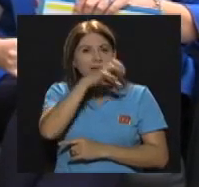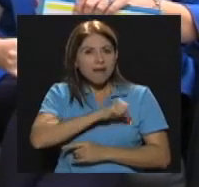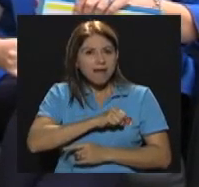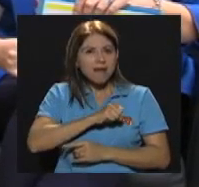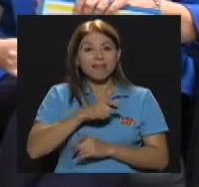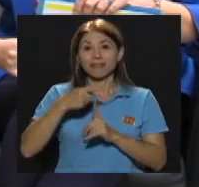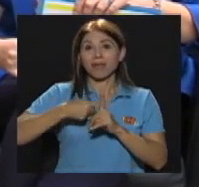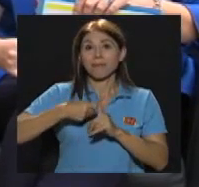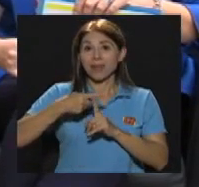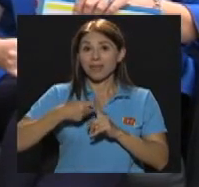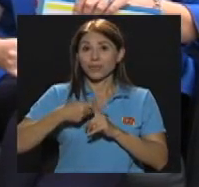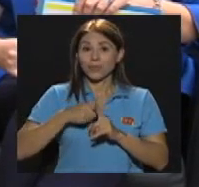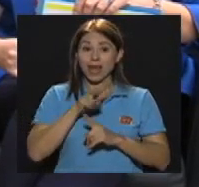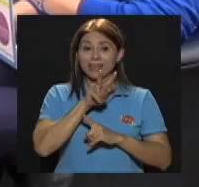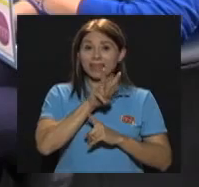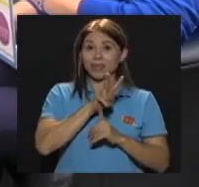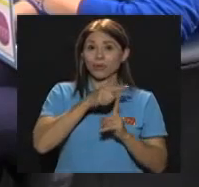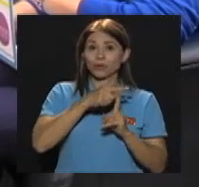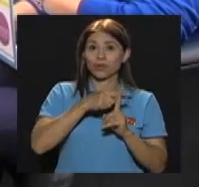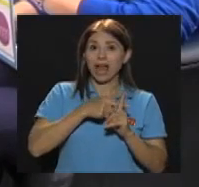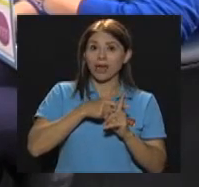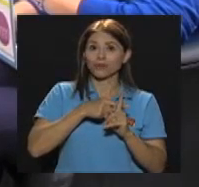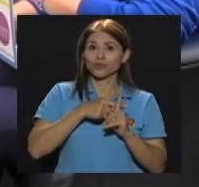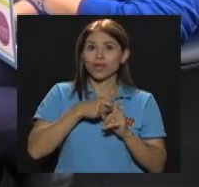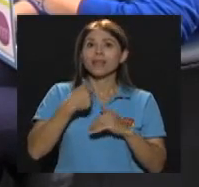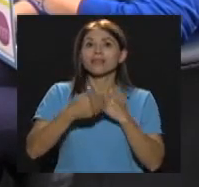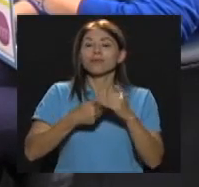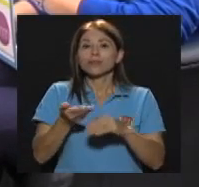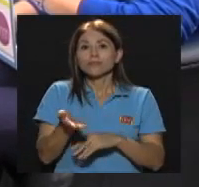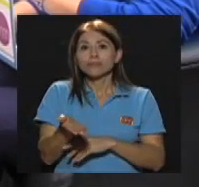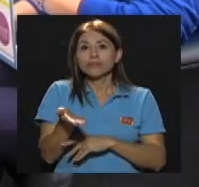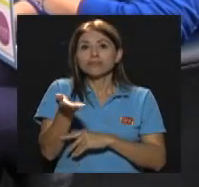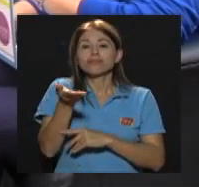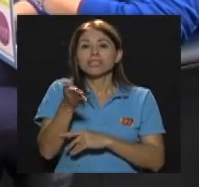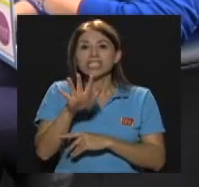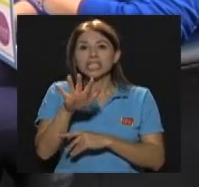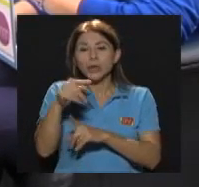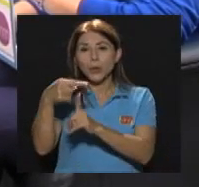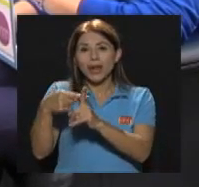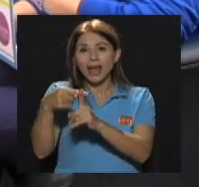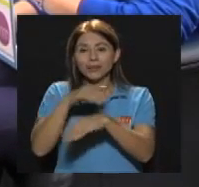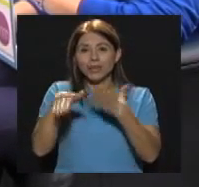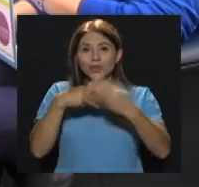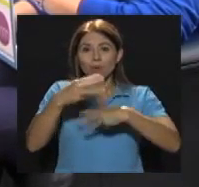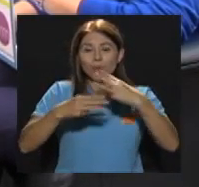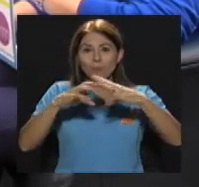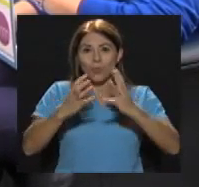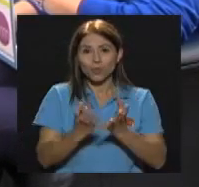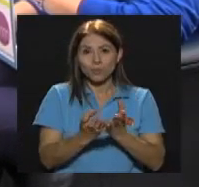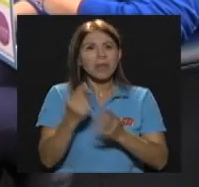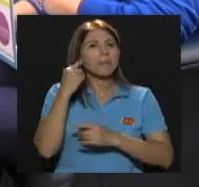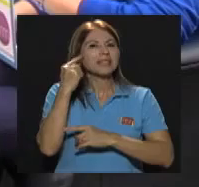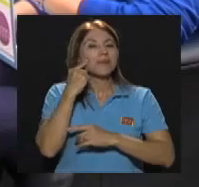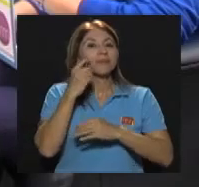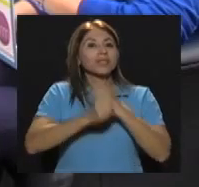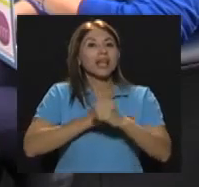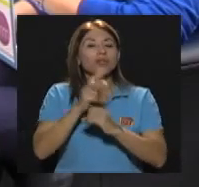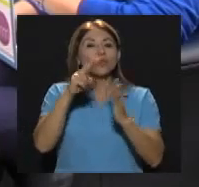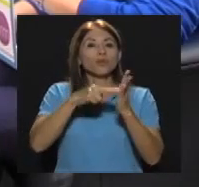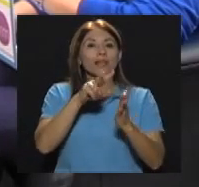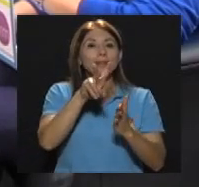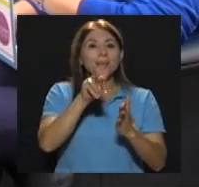va a aumentar de 2 a 5 grados, a 4 grados en todo el mundo. Tenemos periodos de 2020, 2040 y 2080,